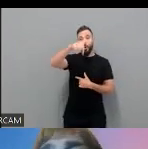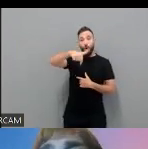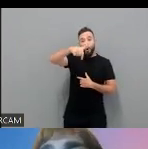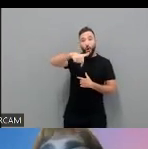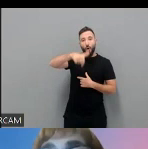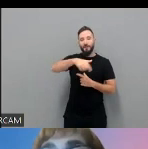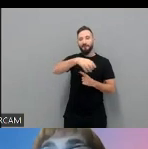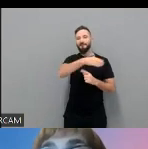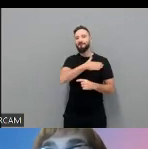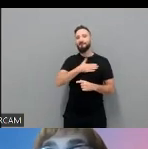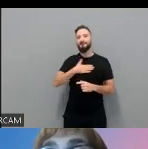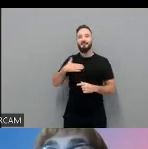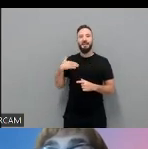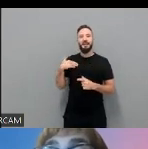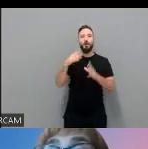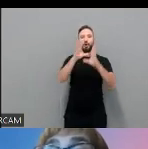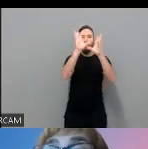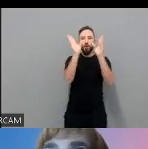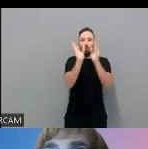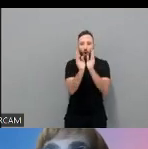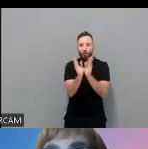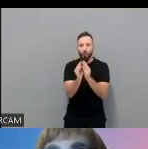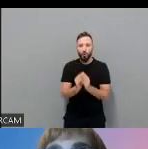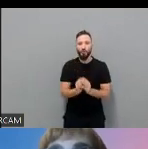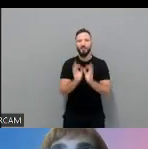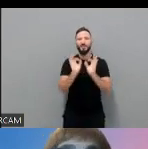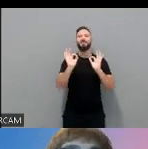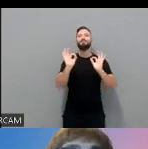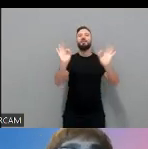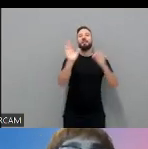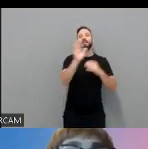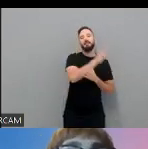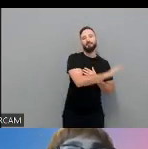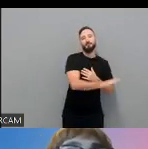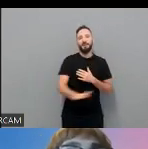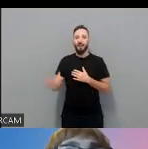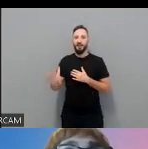voy a extraer las conclusiones que tienen que ver con menores, ¿vale?